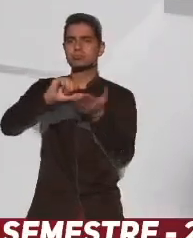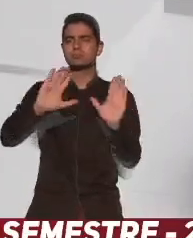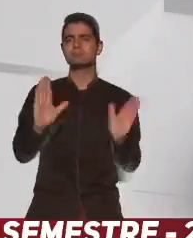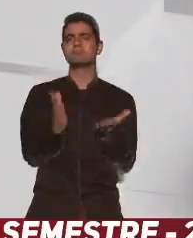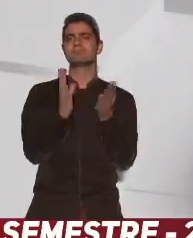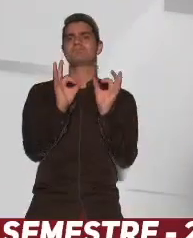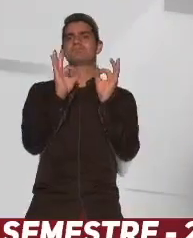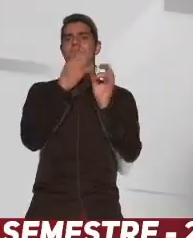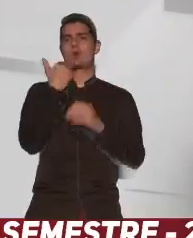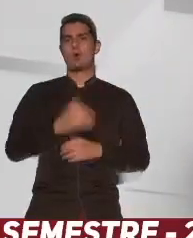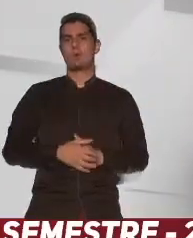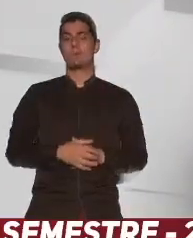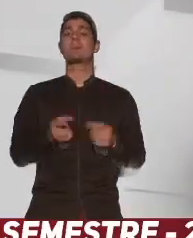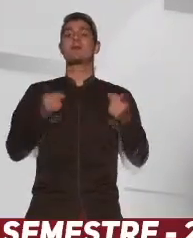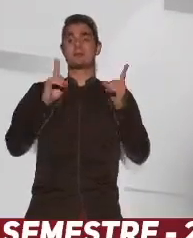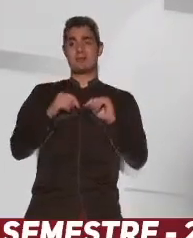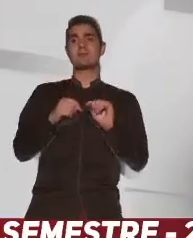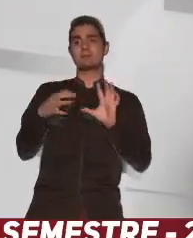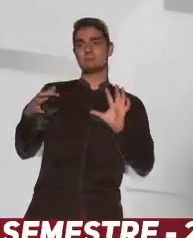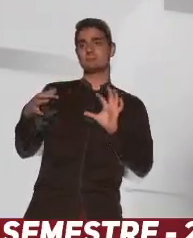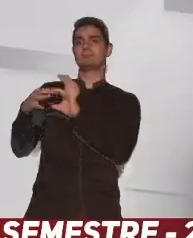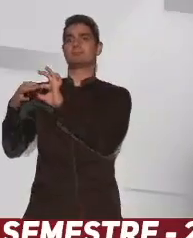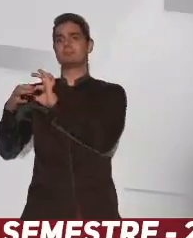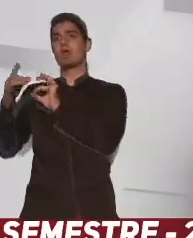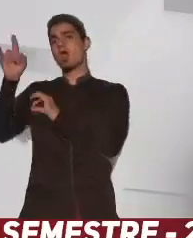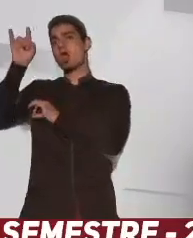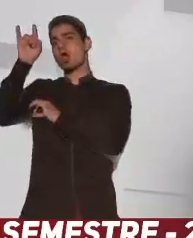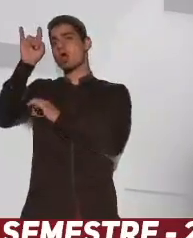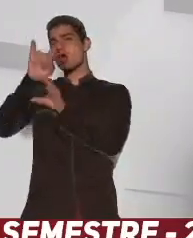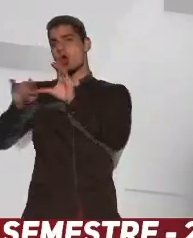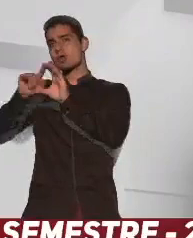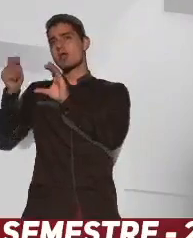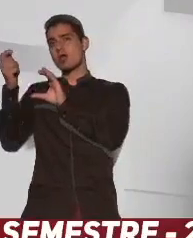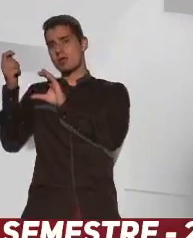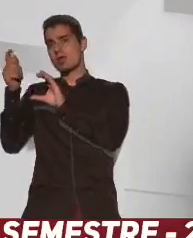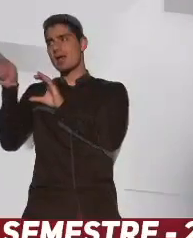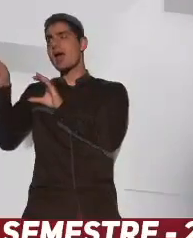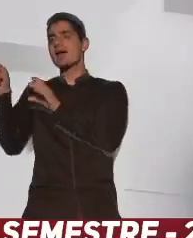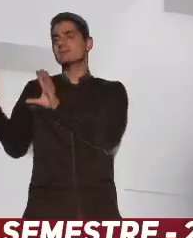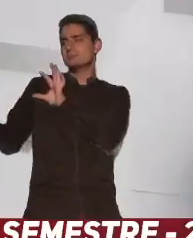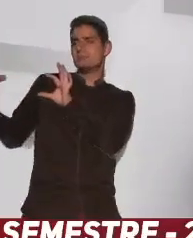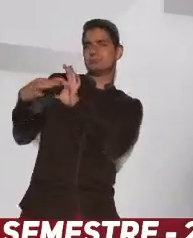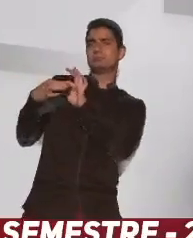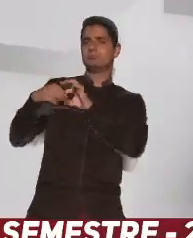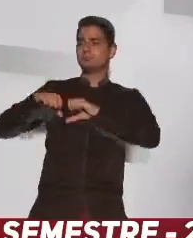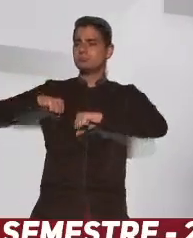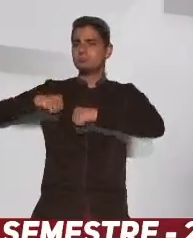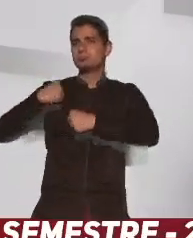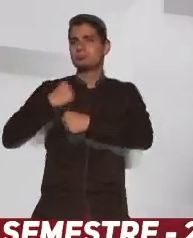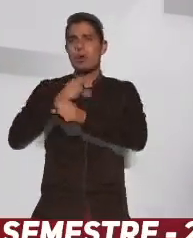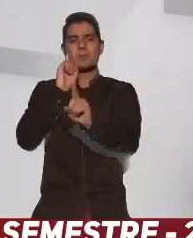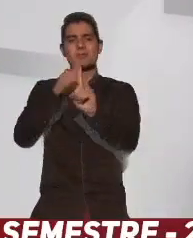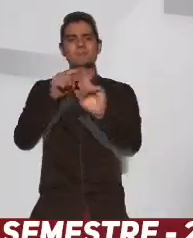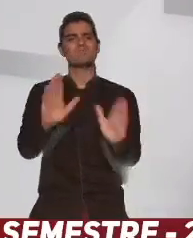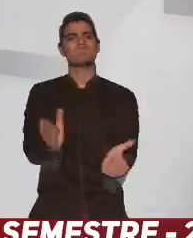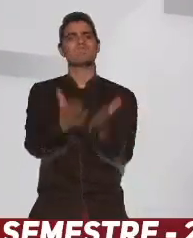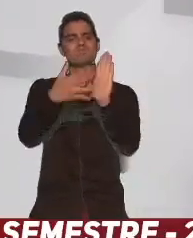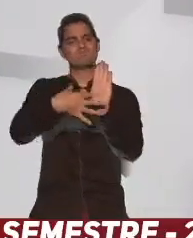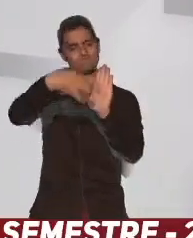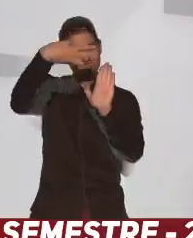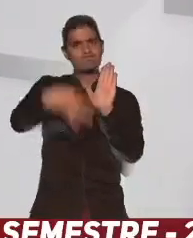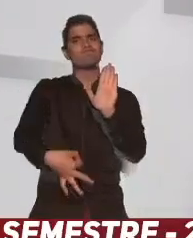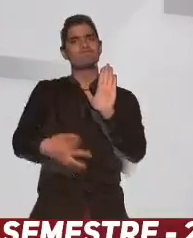manera conjunta con la Contraloría General de la República para fortalecer la transparencia y la rendición de cuentas de